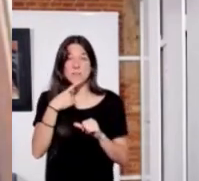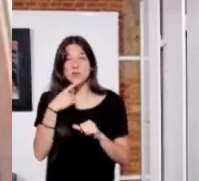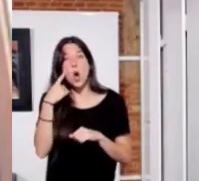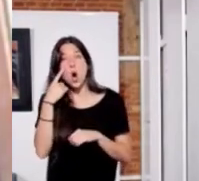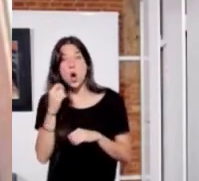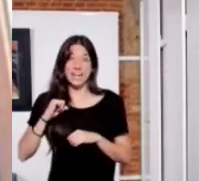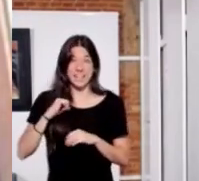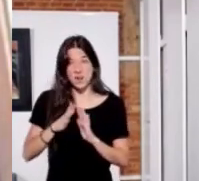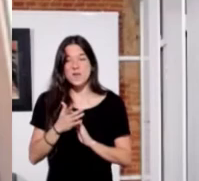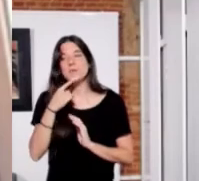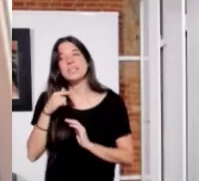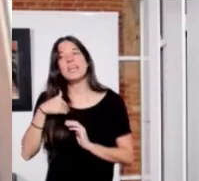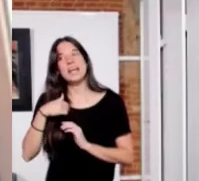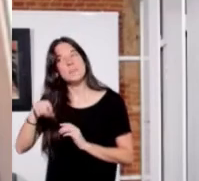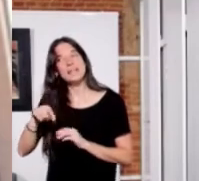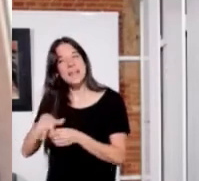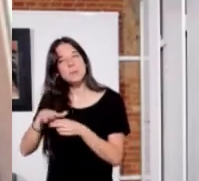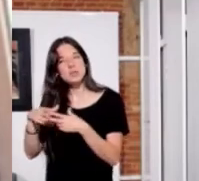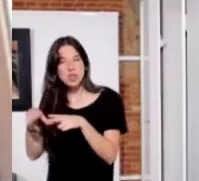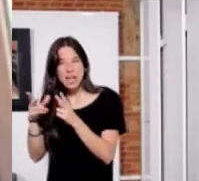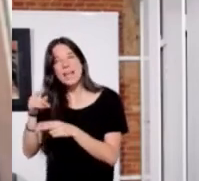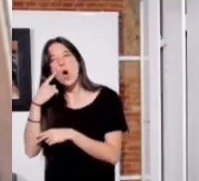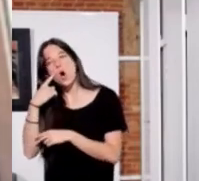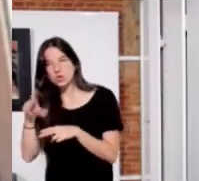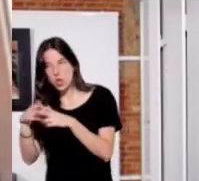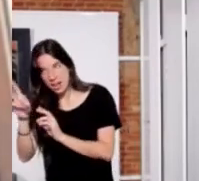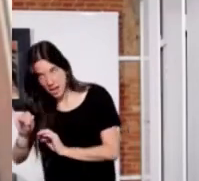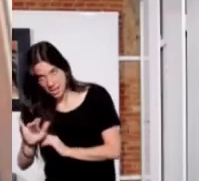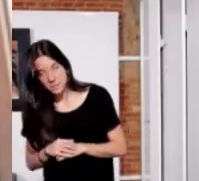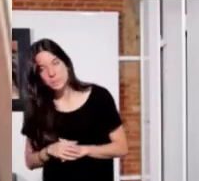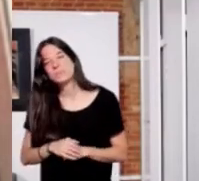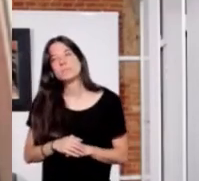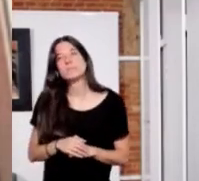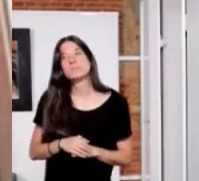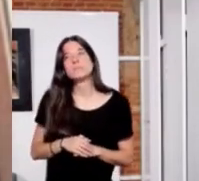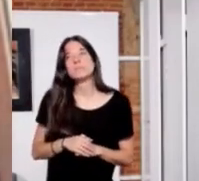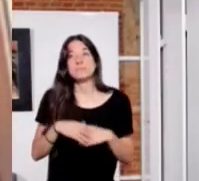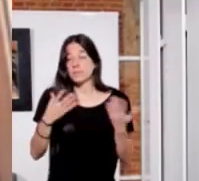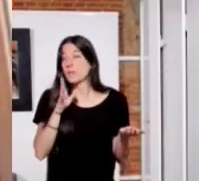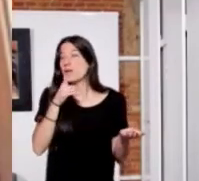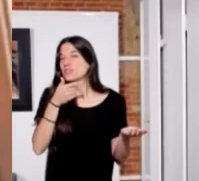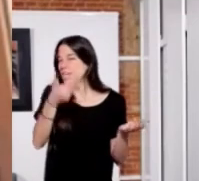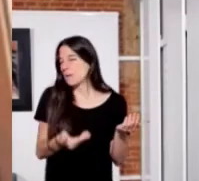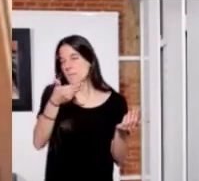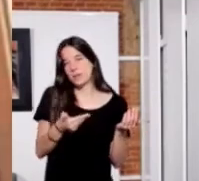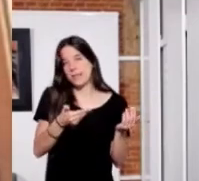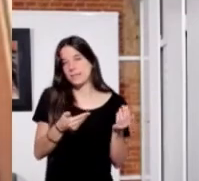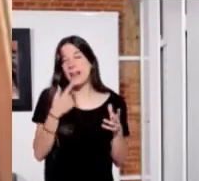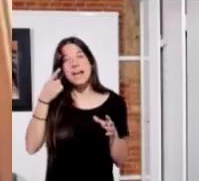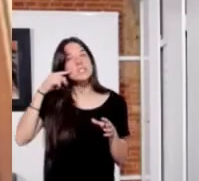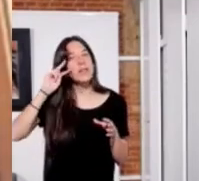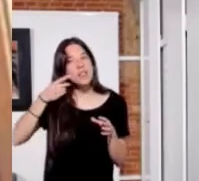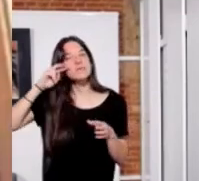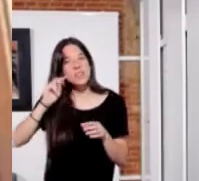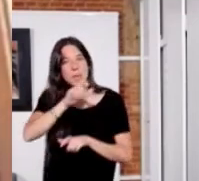social creo que hay ojo social. Con lo cual es muy importante juntar toda esa experiencia de